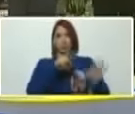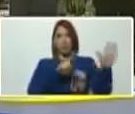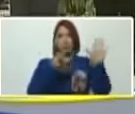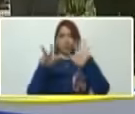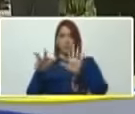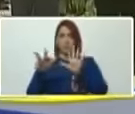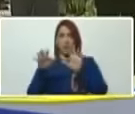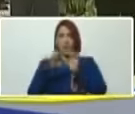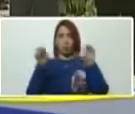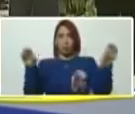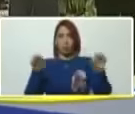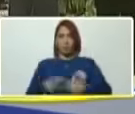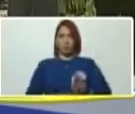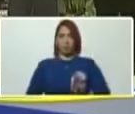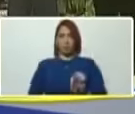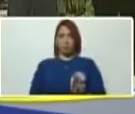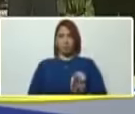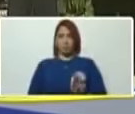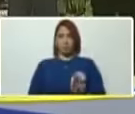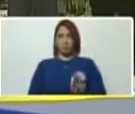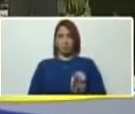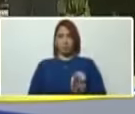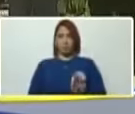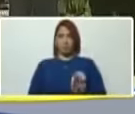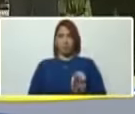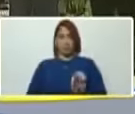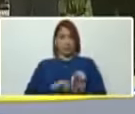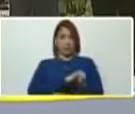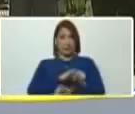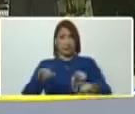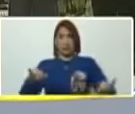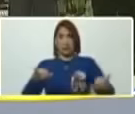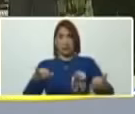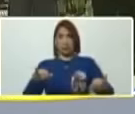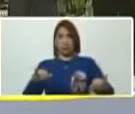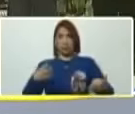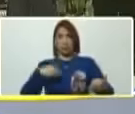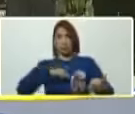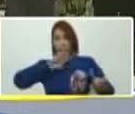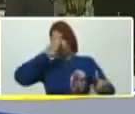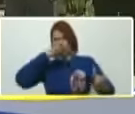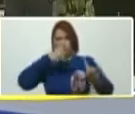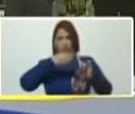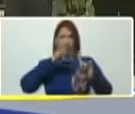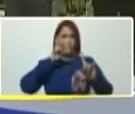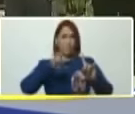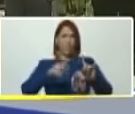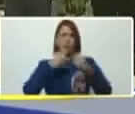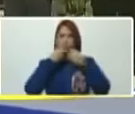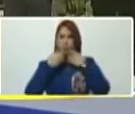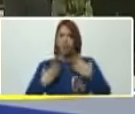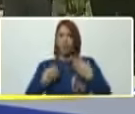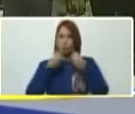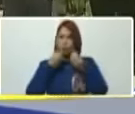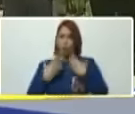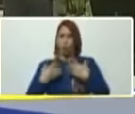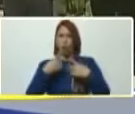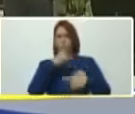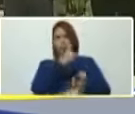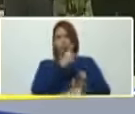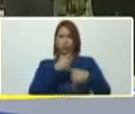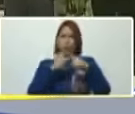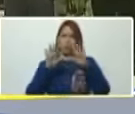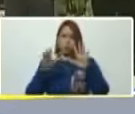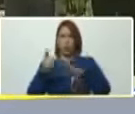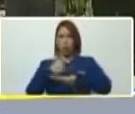368 educación. Y ya estamos cayéndole encima, para que ustedes vean qué bien bueno gobernar con el 1x10 del